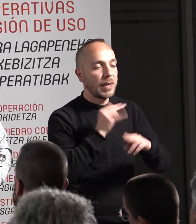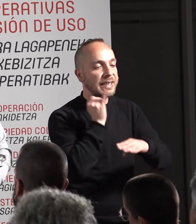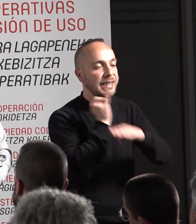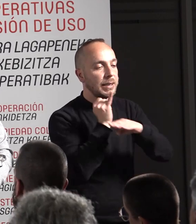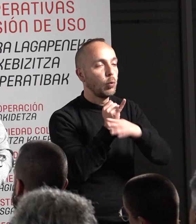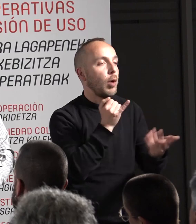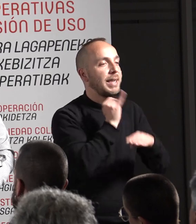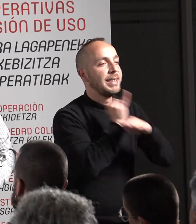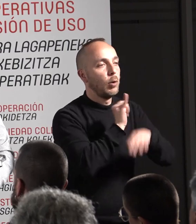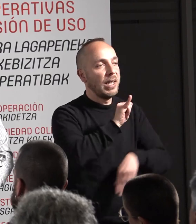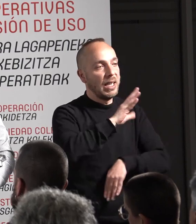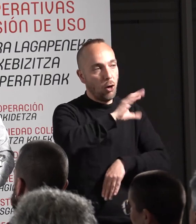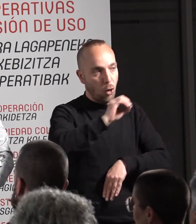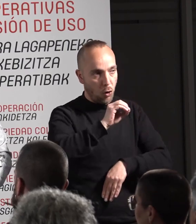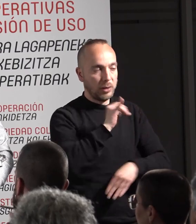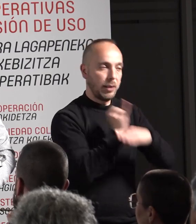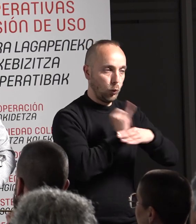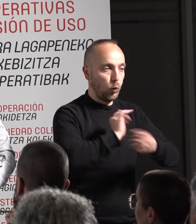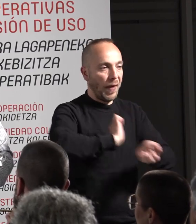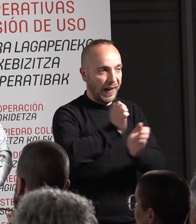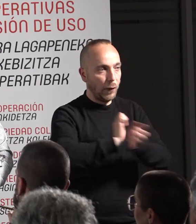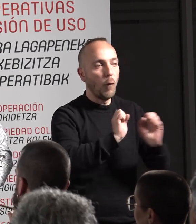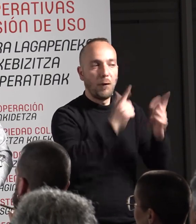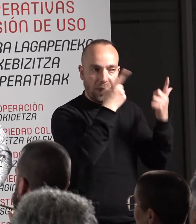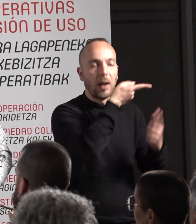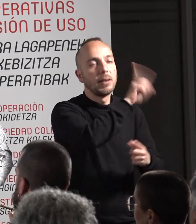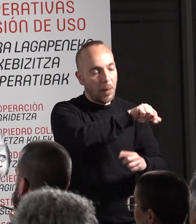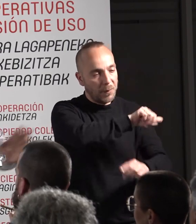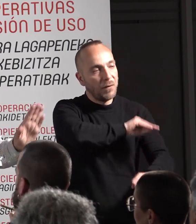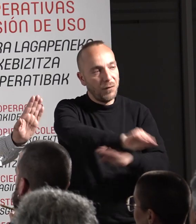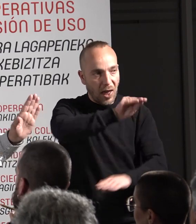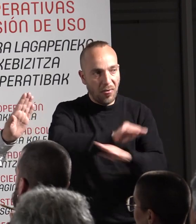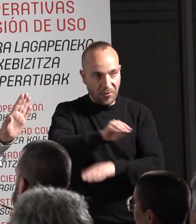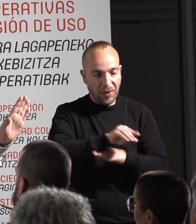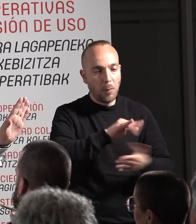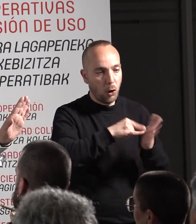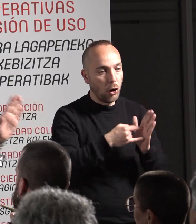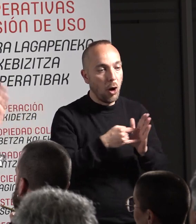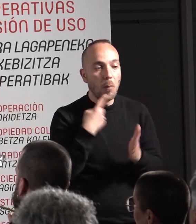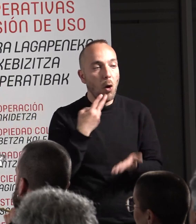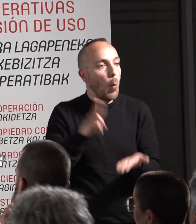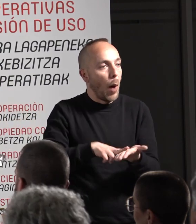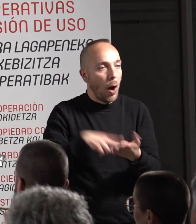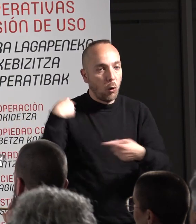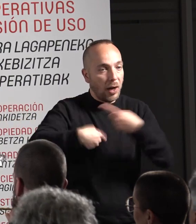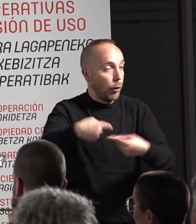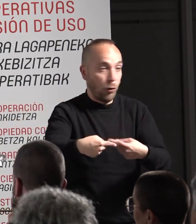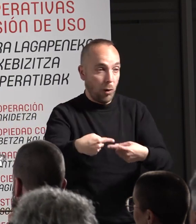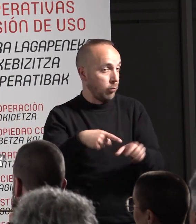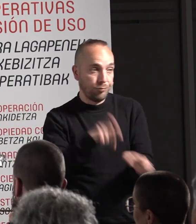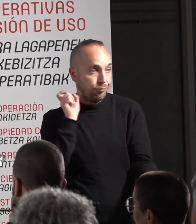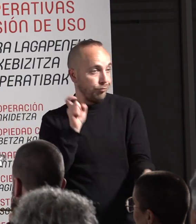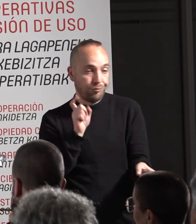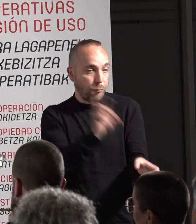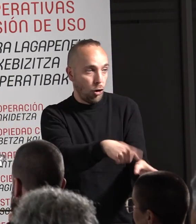el ICO, el Instituto de Crédito Oficial, también está apostando por la financiación de estos proyectos, pero la banca tradicional está fuera. Y